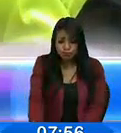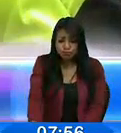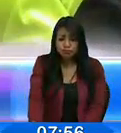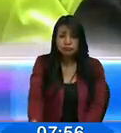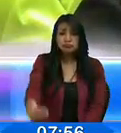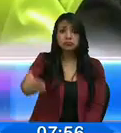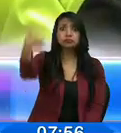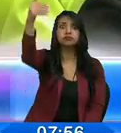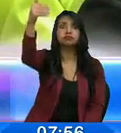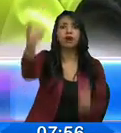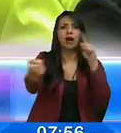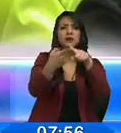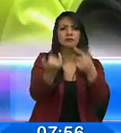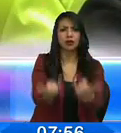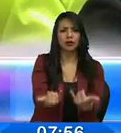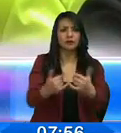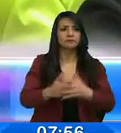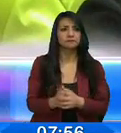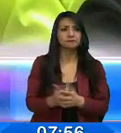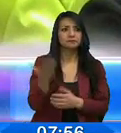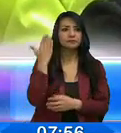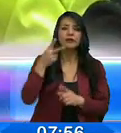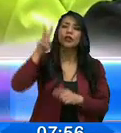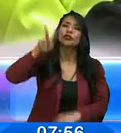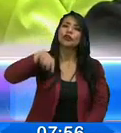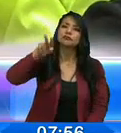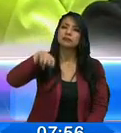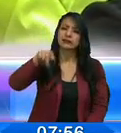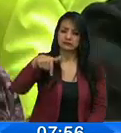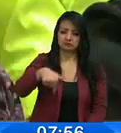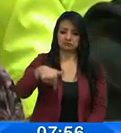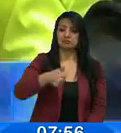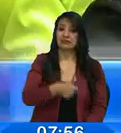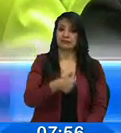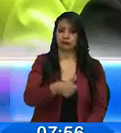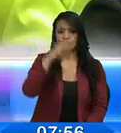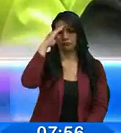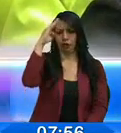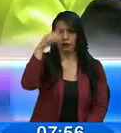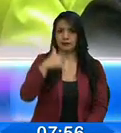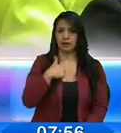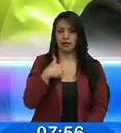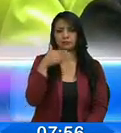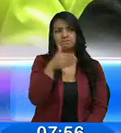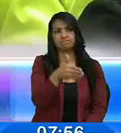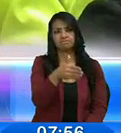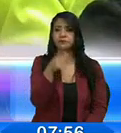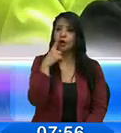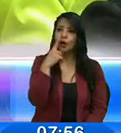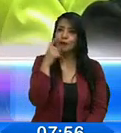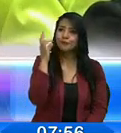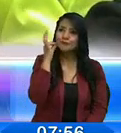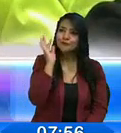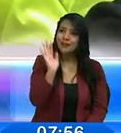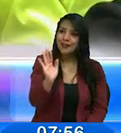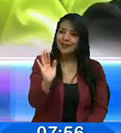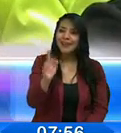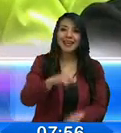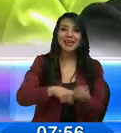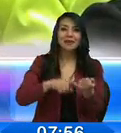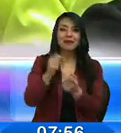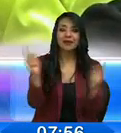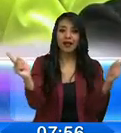que más me motivó hace unos 2 meses, y tengo conocimiento aquí mismo en la DINASED, una pareja de hermanos se reencontraron